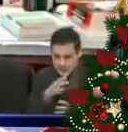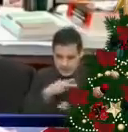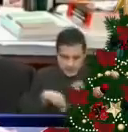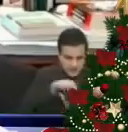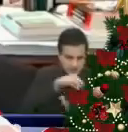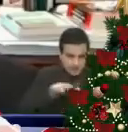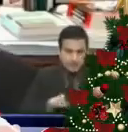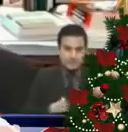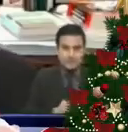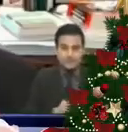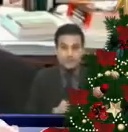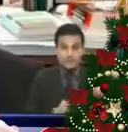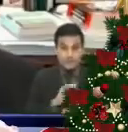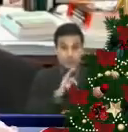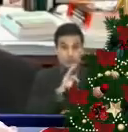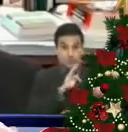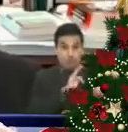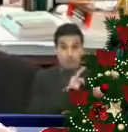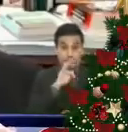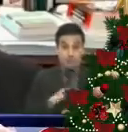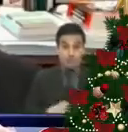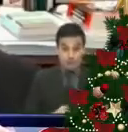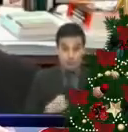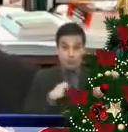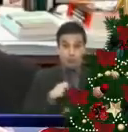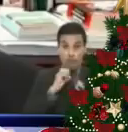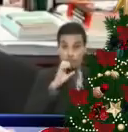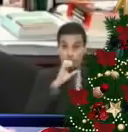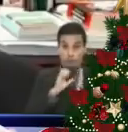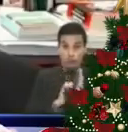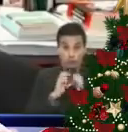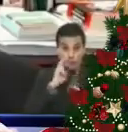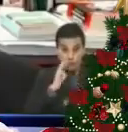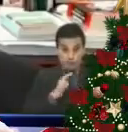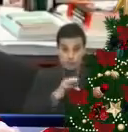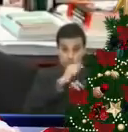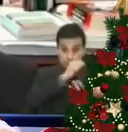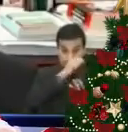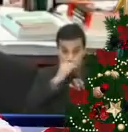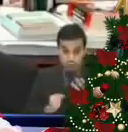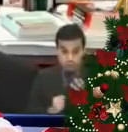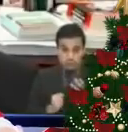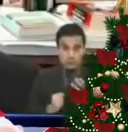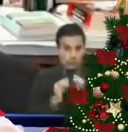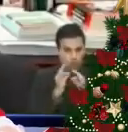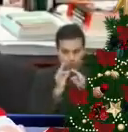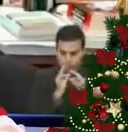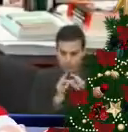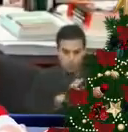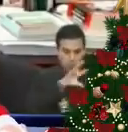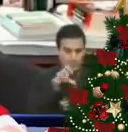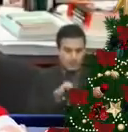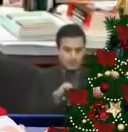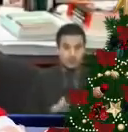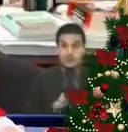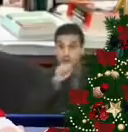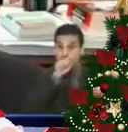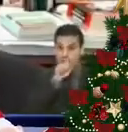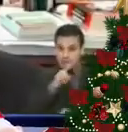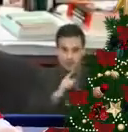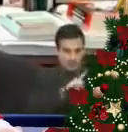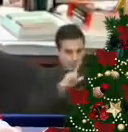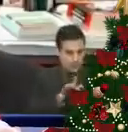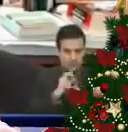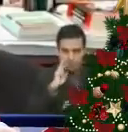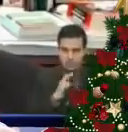que es distinto, atribuciones y obligaciones, dentro de las obligaciones que tiene el INE, bueno, obviamente está lo del padrón electoral, está lo de la credencialización,